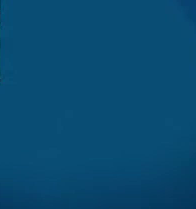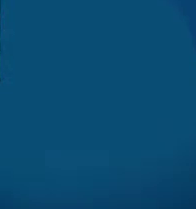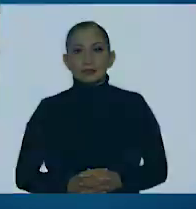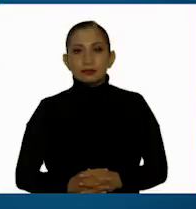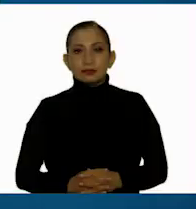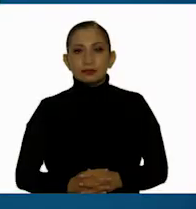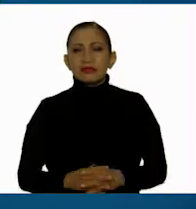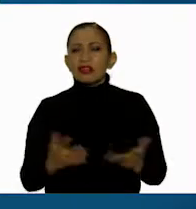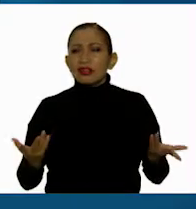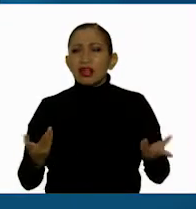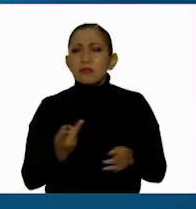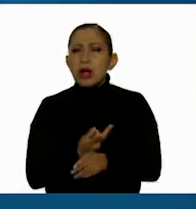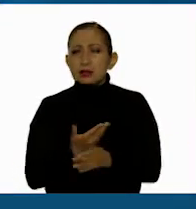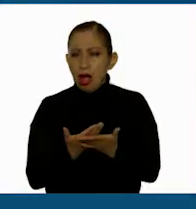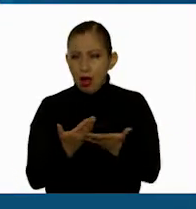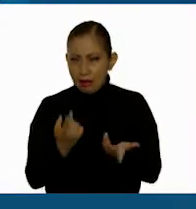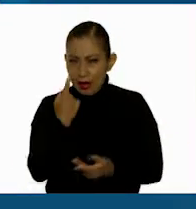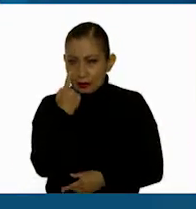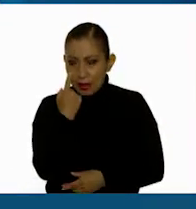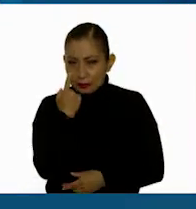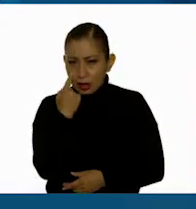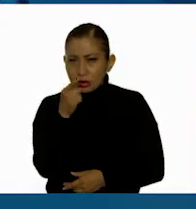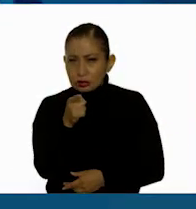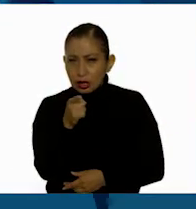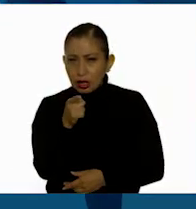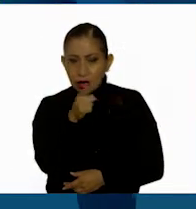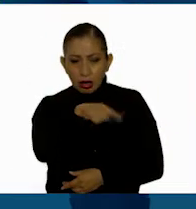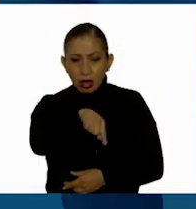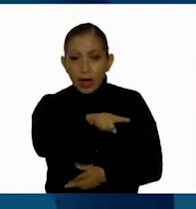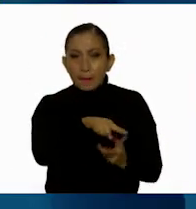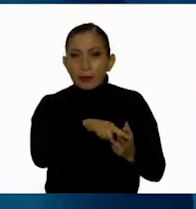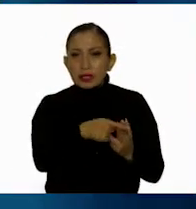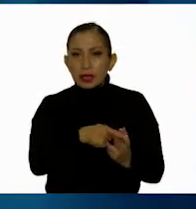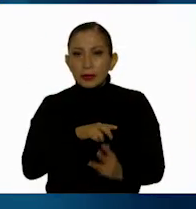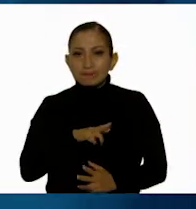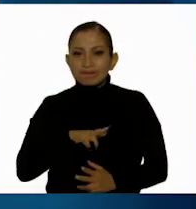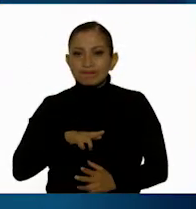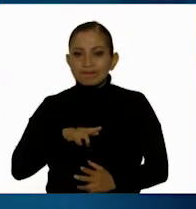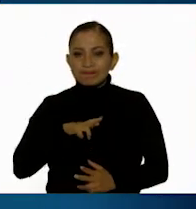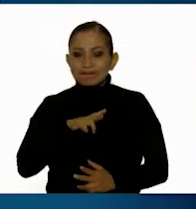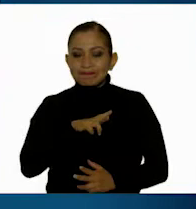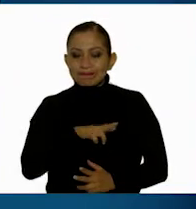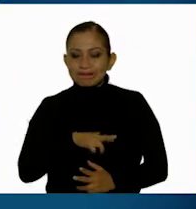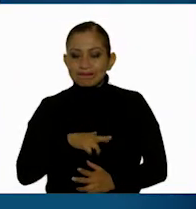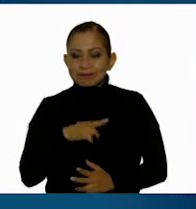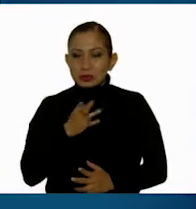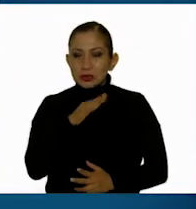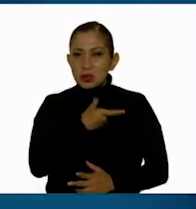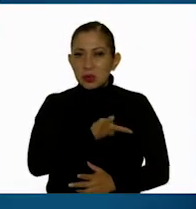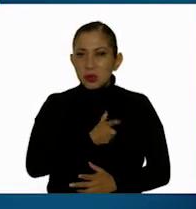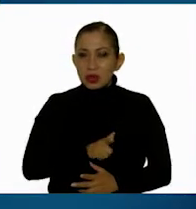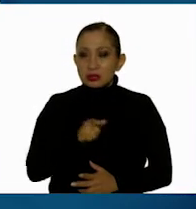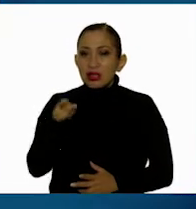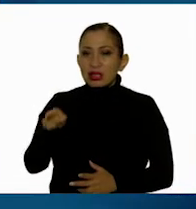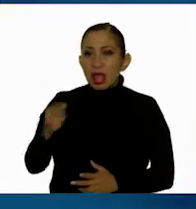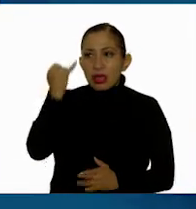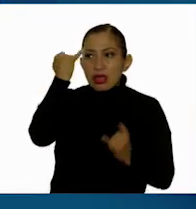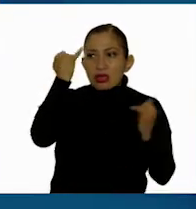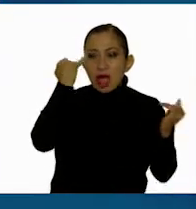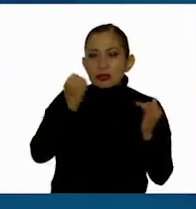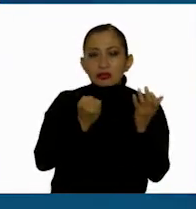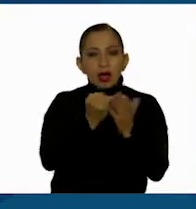¿Qué está pasando ahora? ¿Qué descontentos comienzan a redibujarse? ¿Qué ideas subrayan los novohispanos sobre su